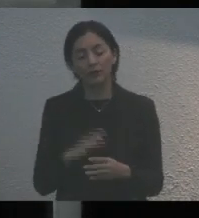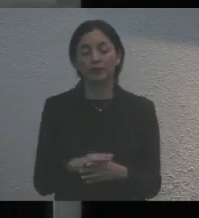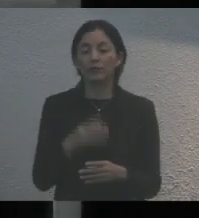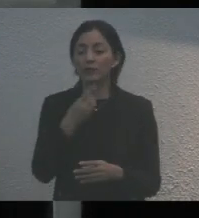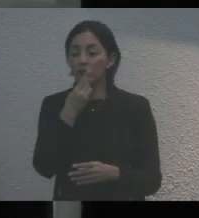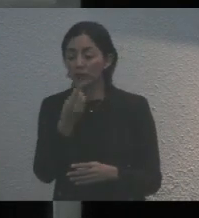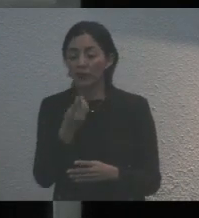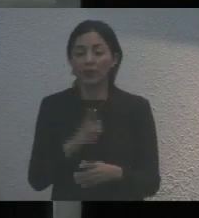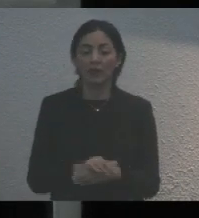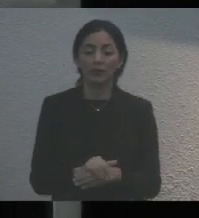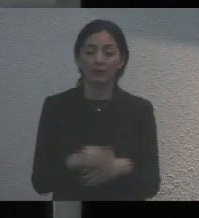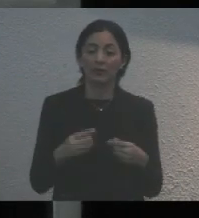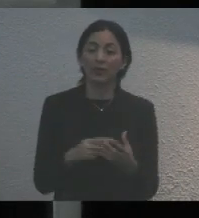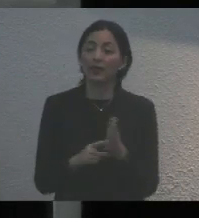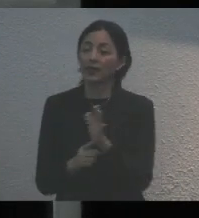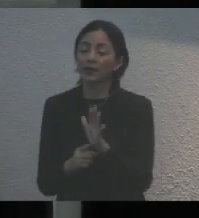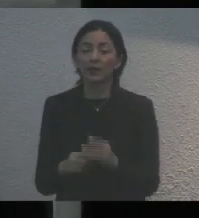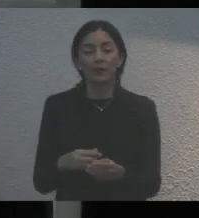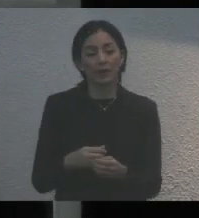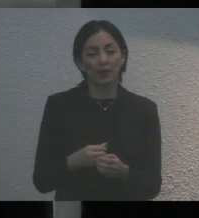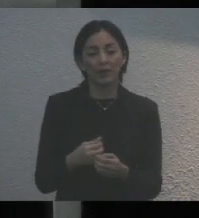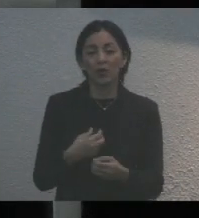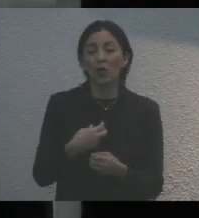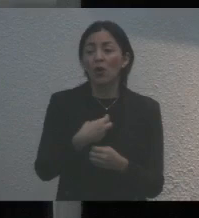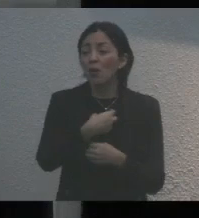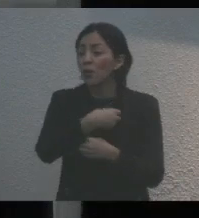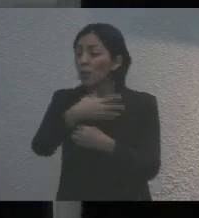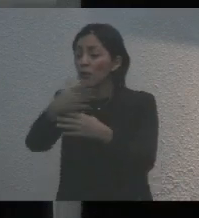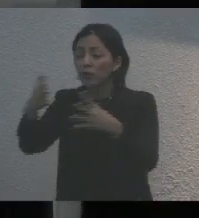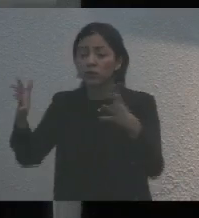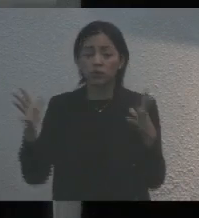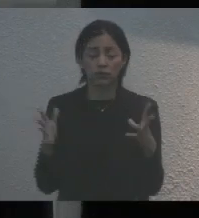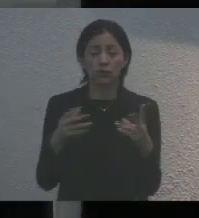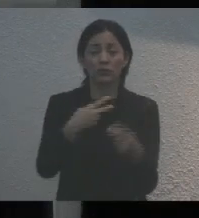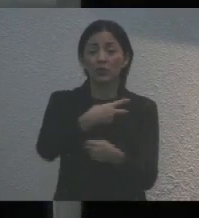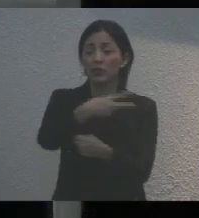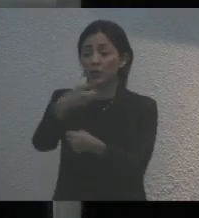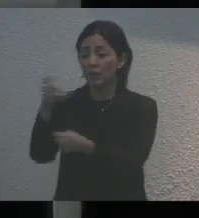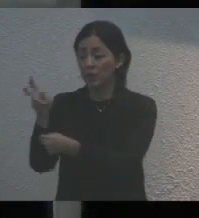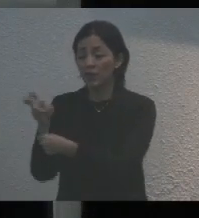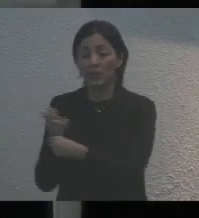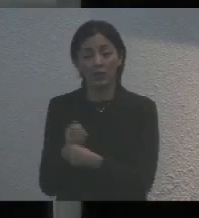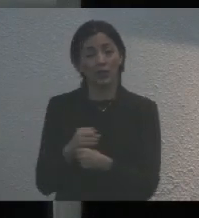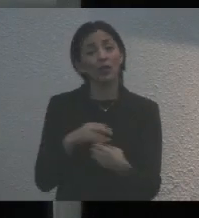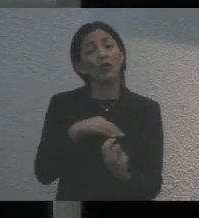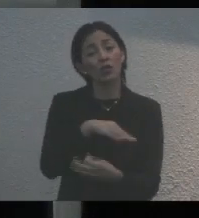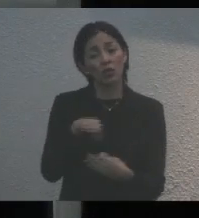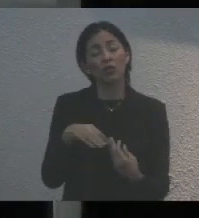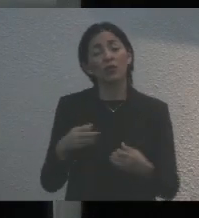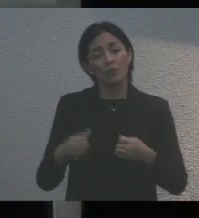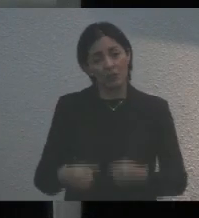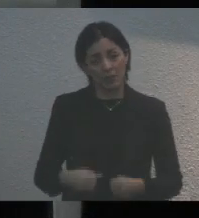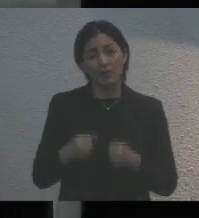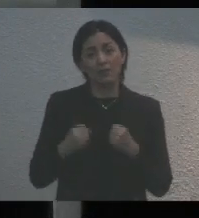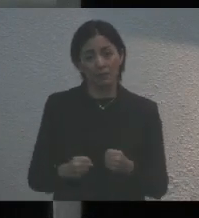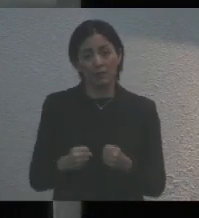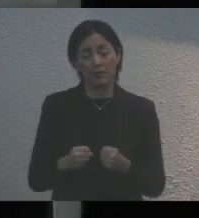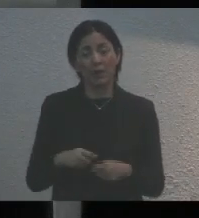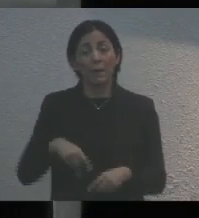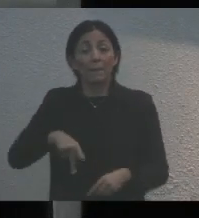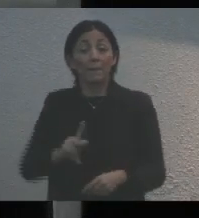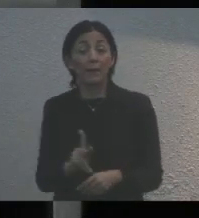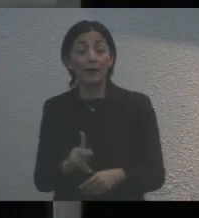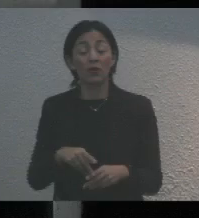este espacio que se me concede para hacer un llamado a la ciudadanía, porque todos pedimos seguridad. Sin